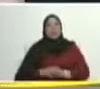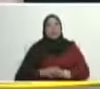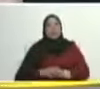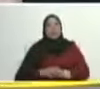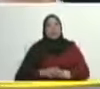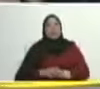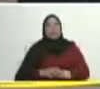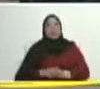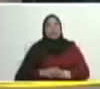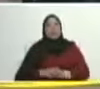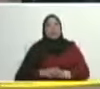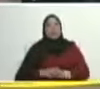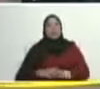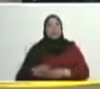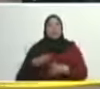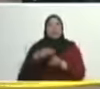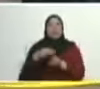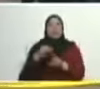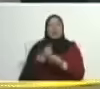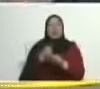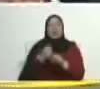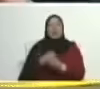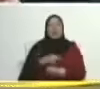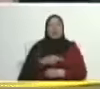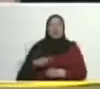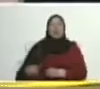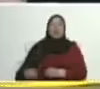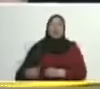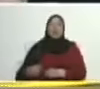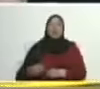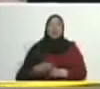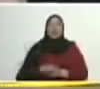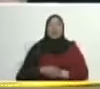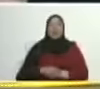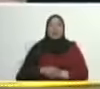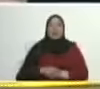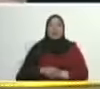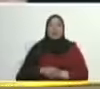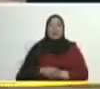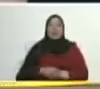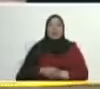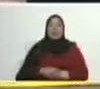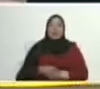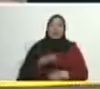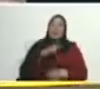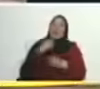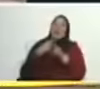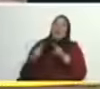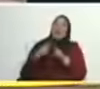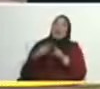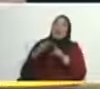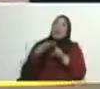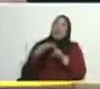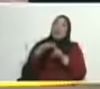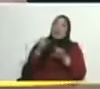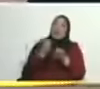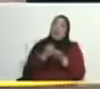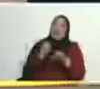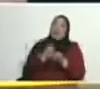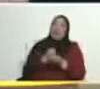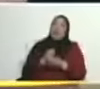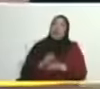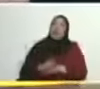con el nazifascista en Argentina y con el otro nazifascista en